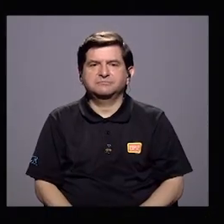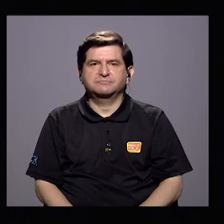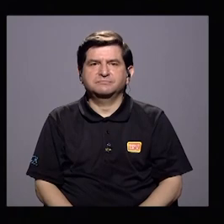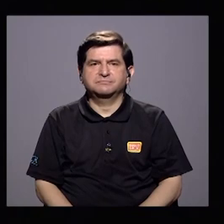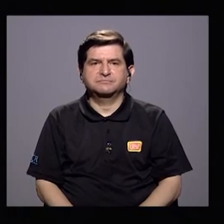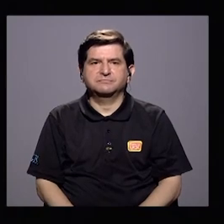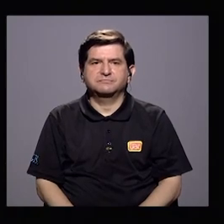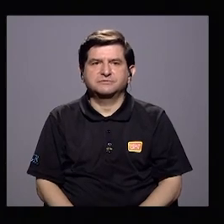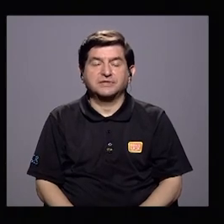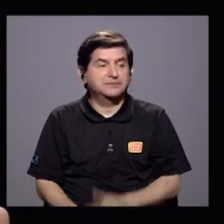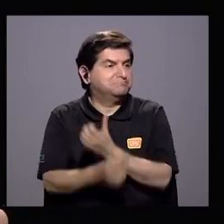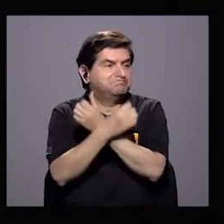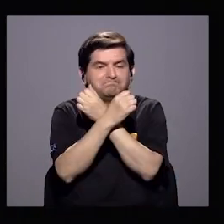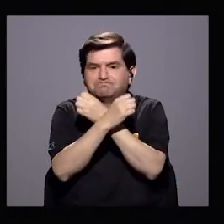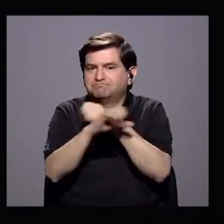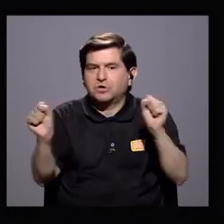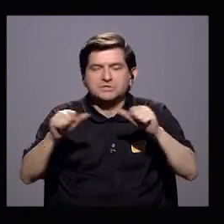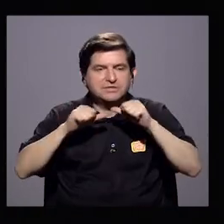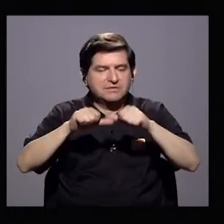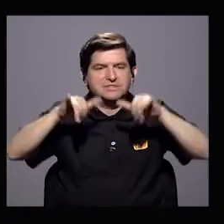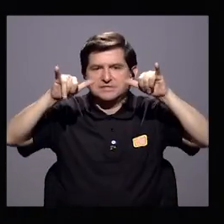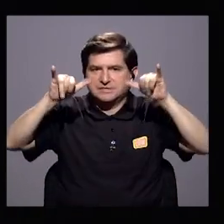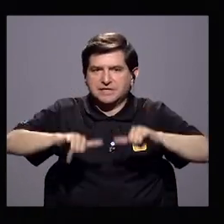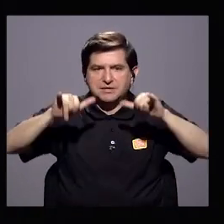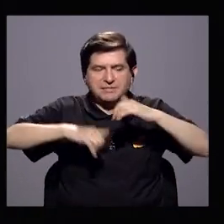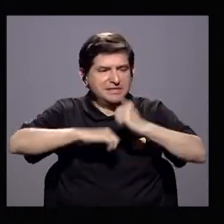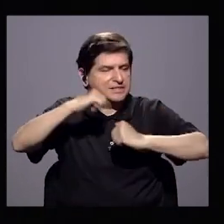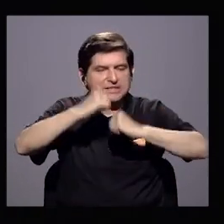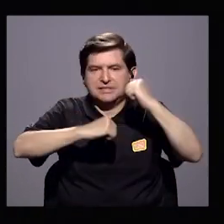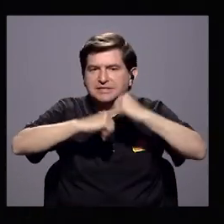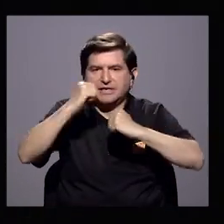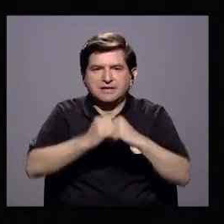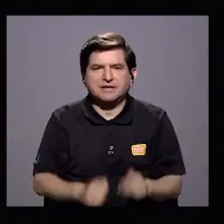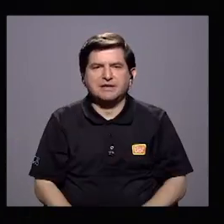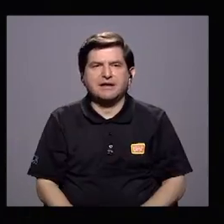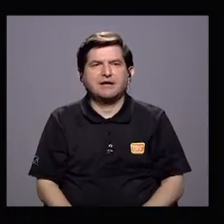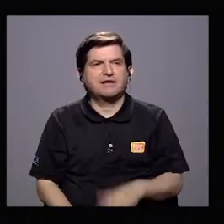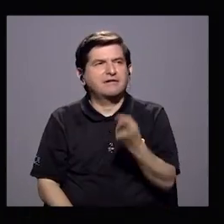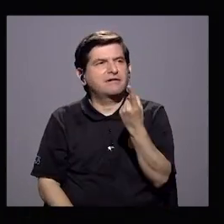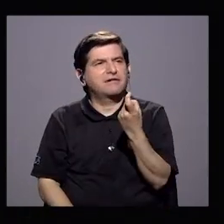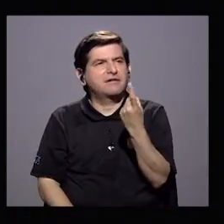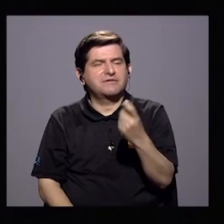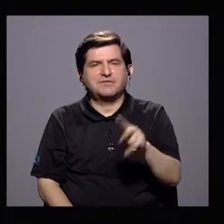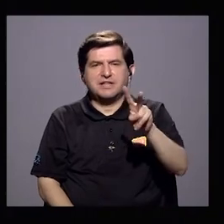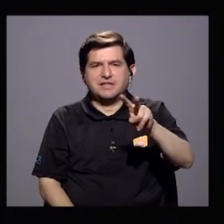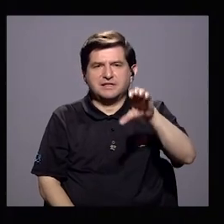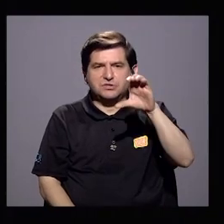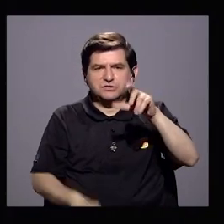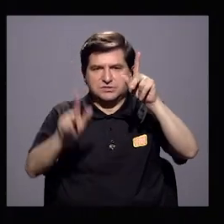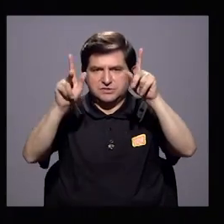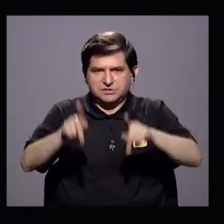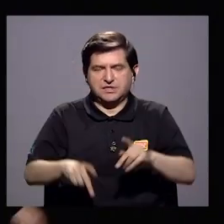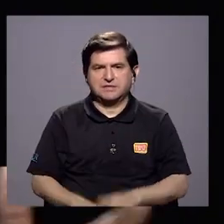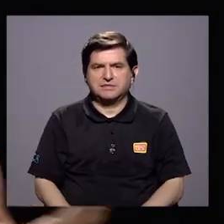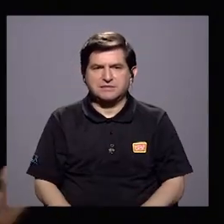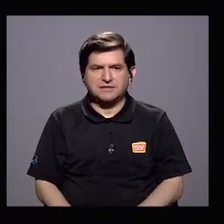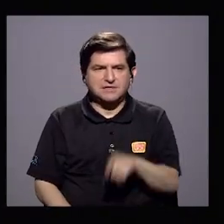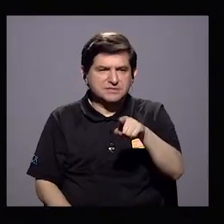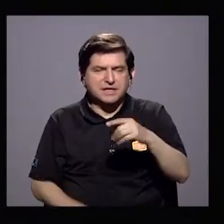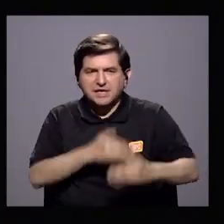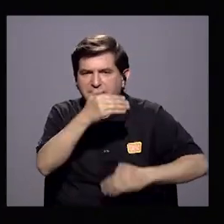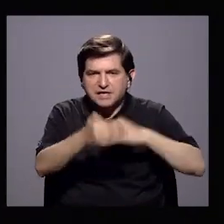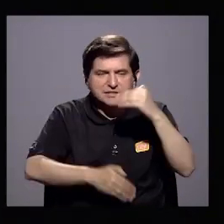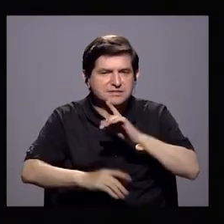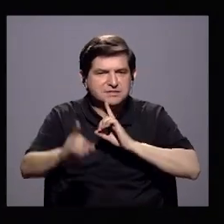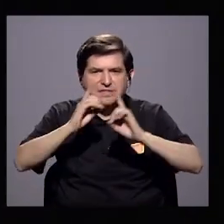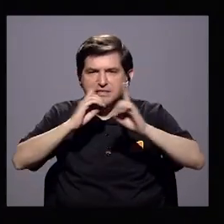porque era imposible seguirla manteniendo desde esa estructura. Todavía nos quedan alrededor de más o menos 200 personas. ¿Cómo se empiezan esos